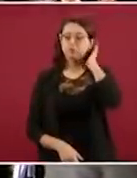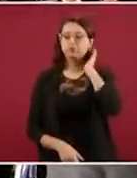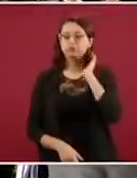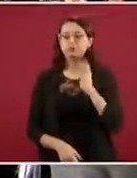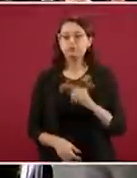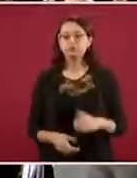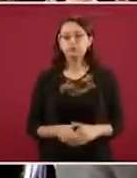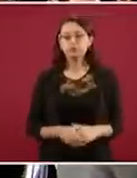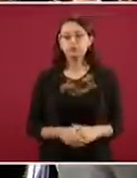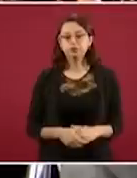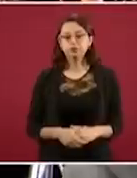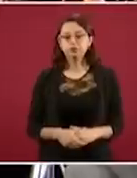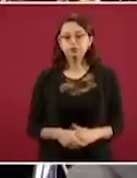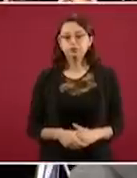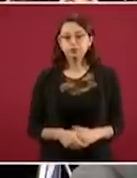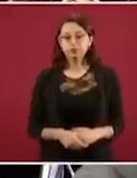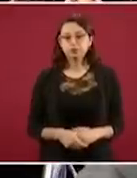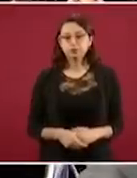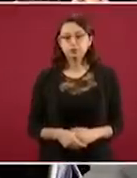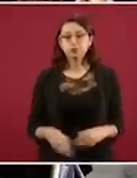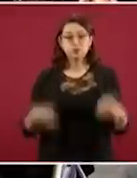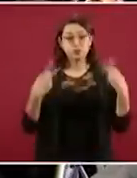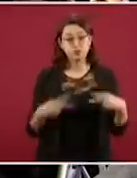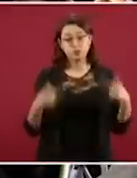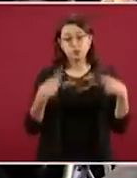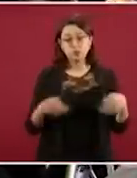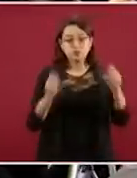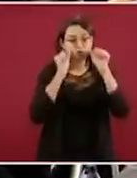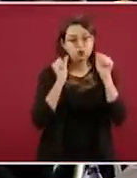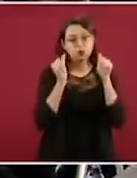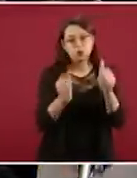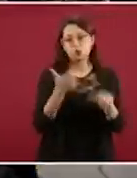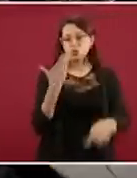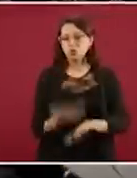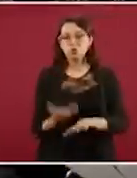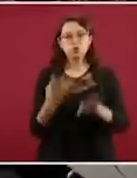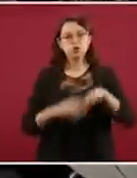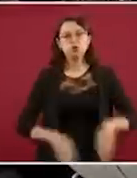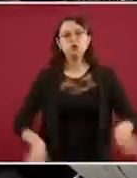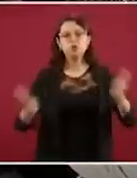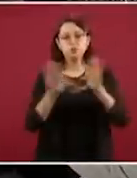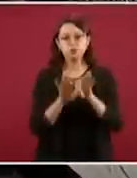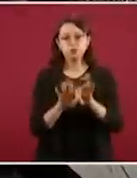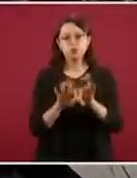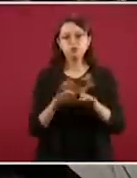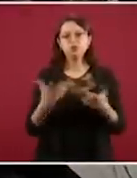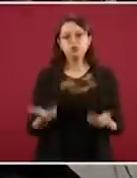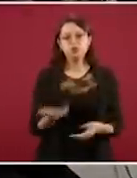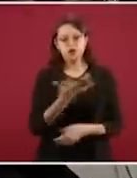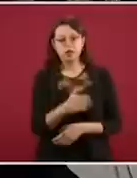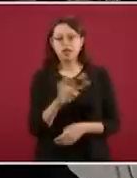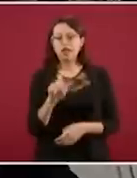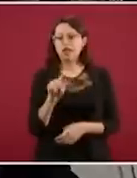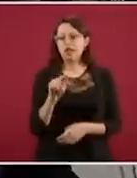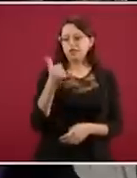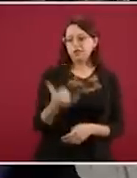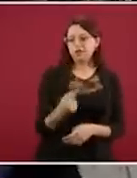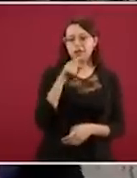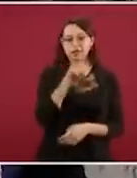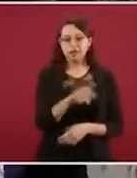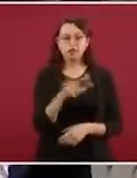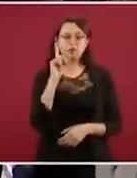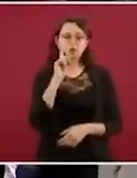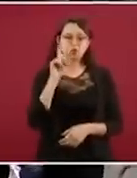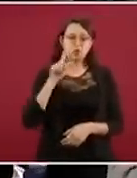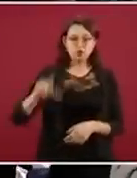Nos importa tanto lo de la atención a los ciudadanos que Leti es de las